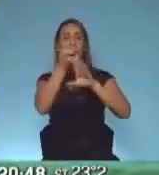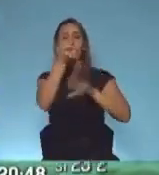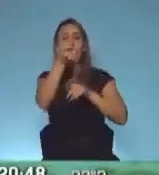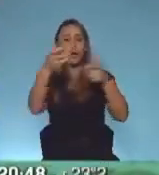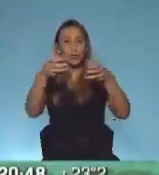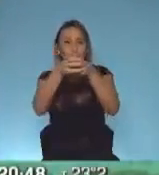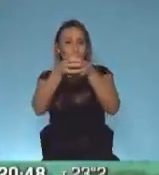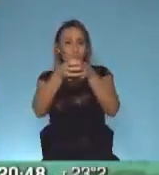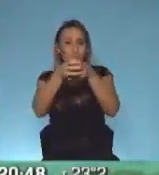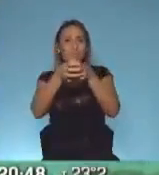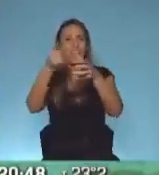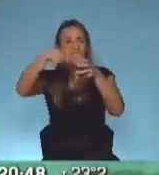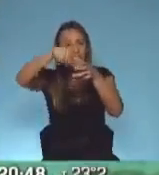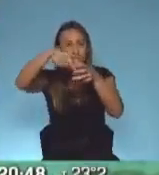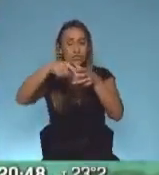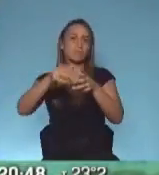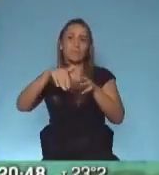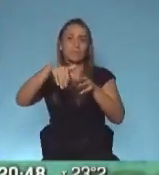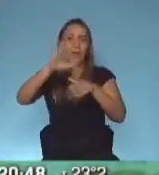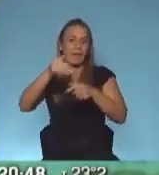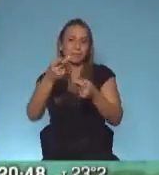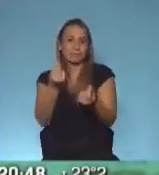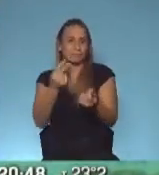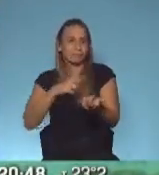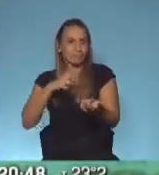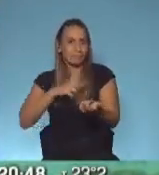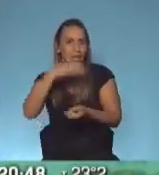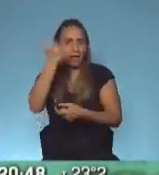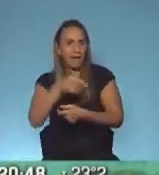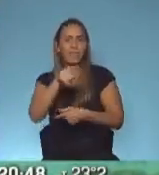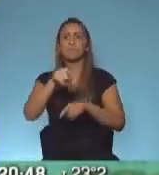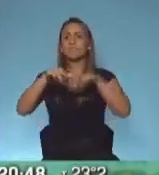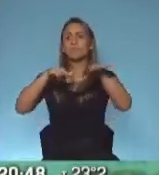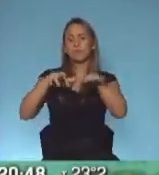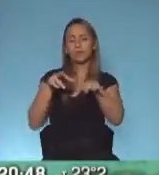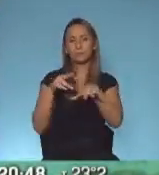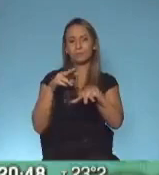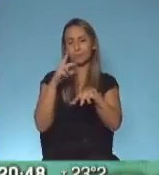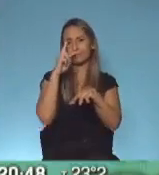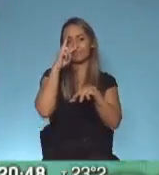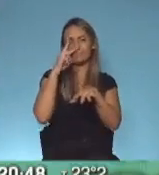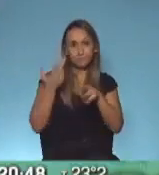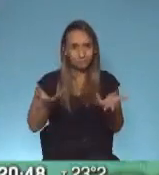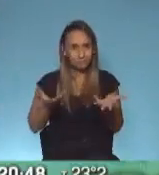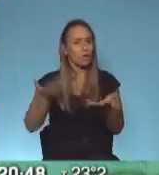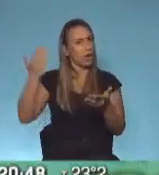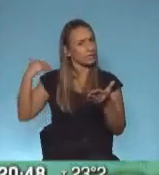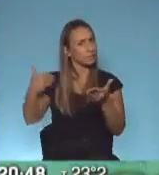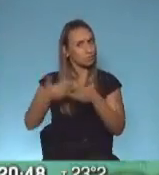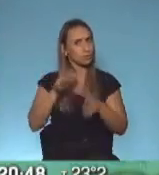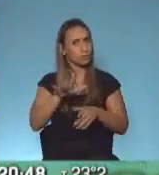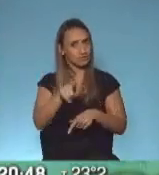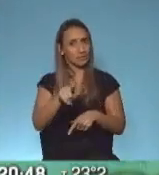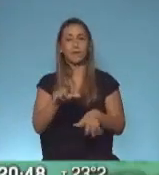mundo lo demuestra, son los que más tienen, los que de situación privilegiada hace tiempo. Algo así como el ranking